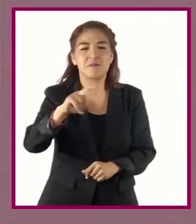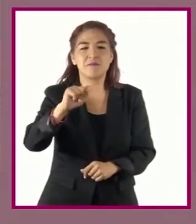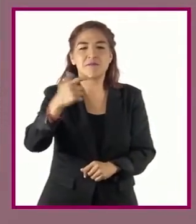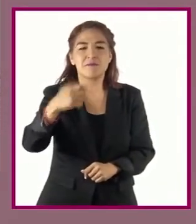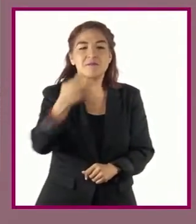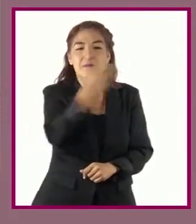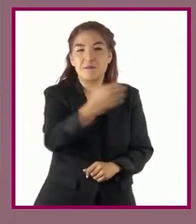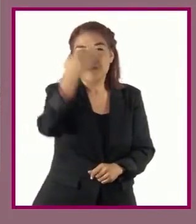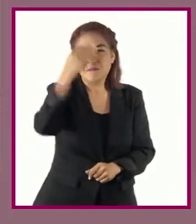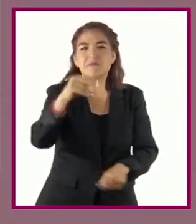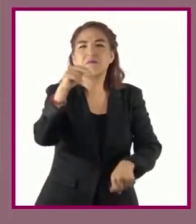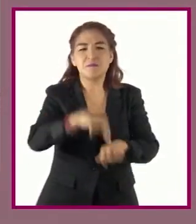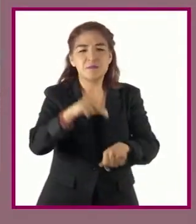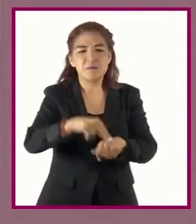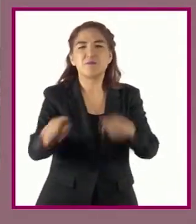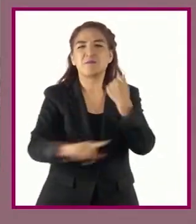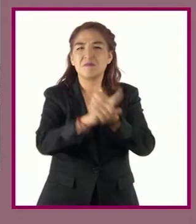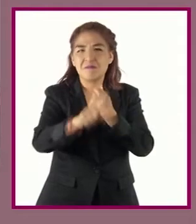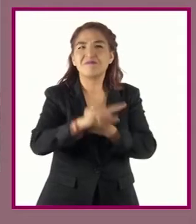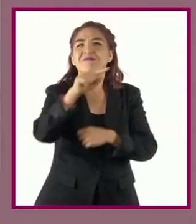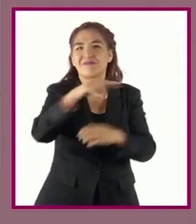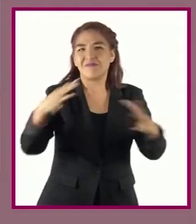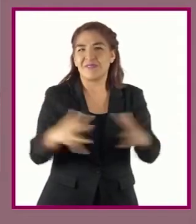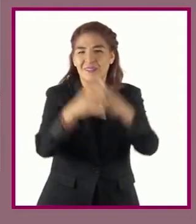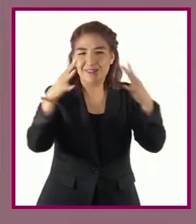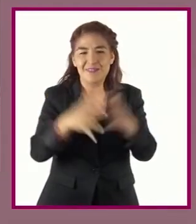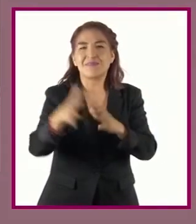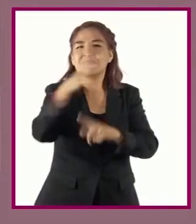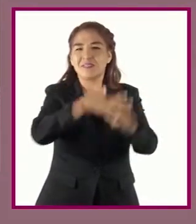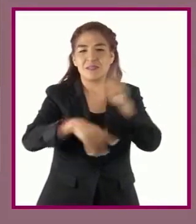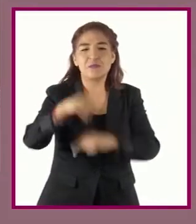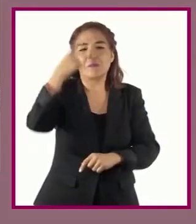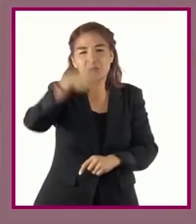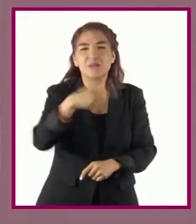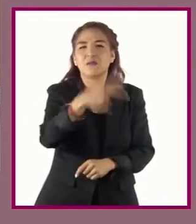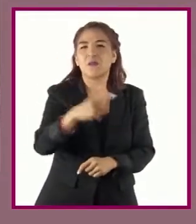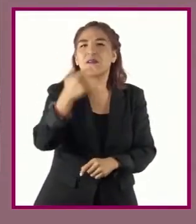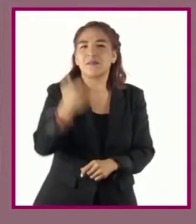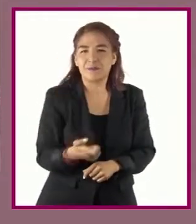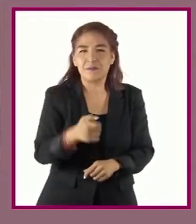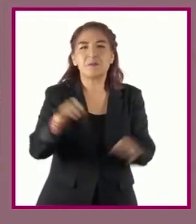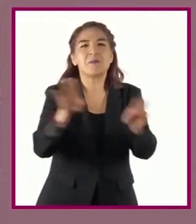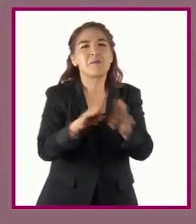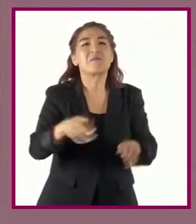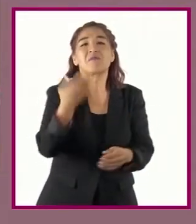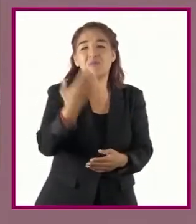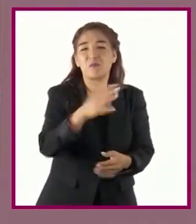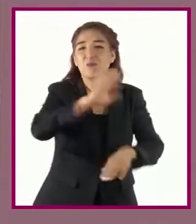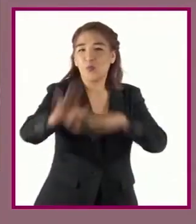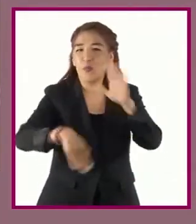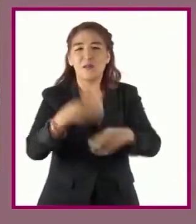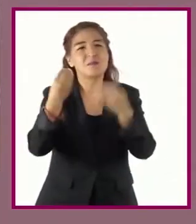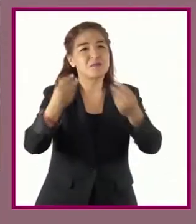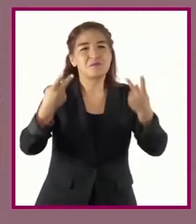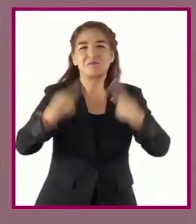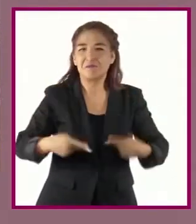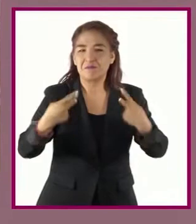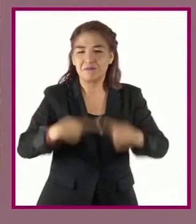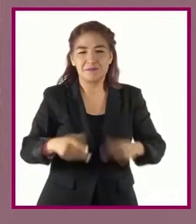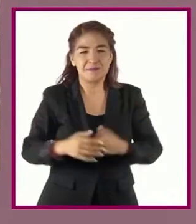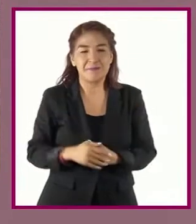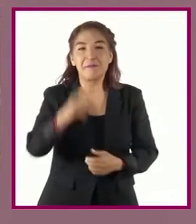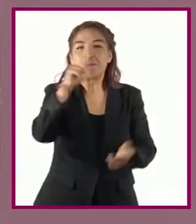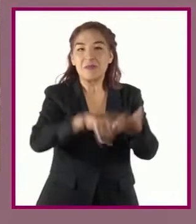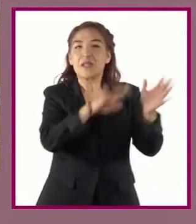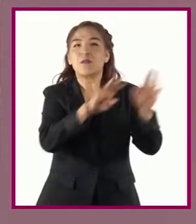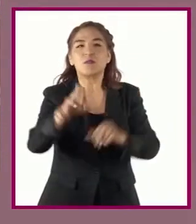periodo, Nicaragua experimentó una nueva guerra civil que debilitó más su economía y provocó la muerte de miles de personas. En